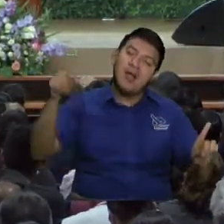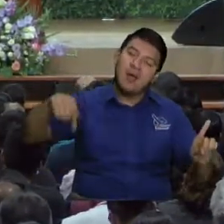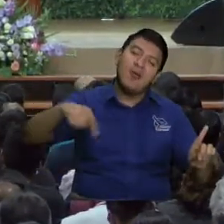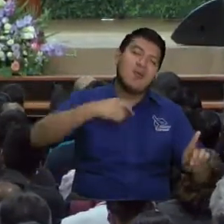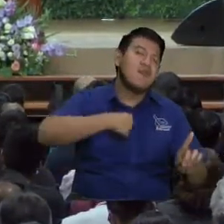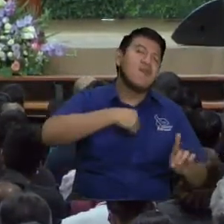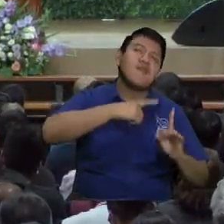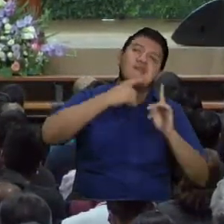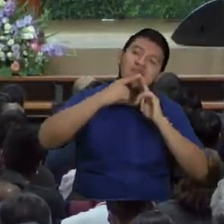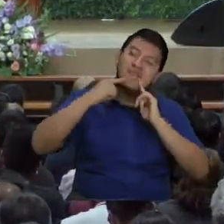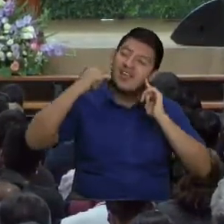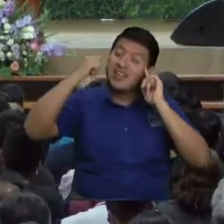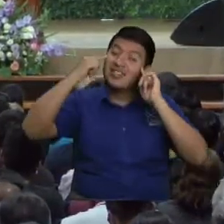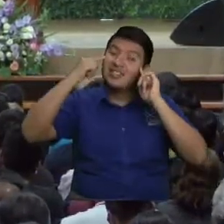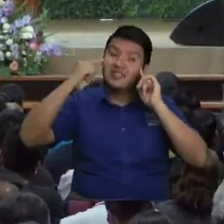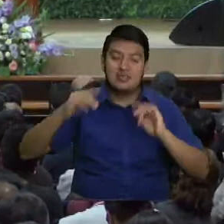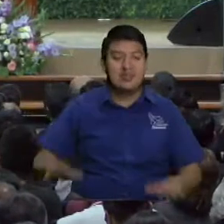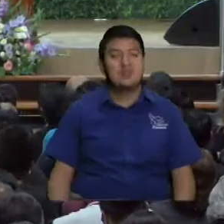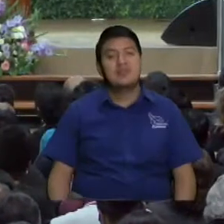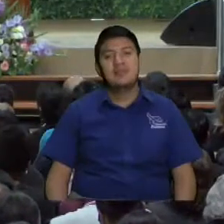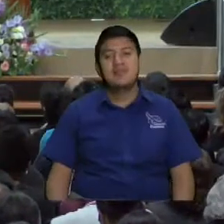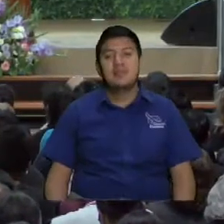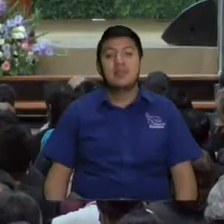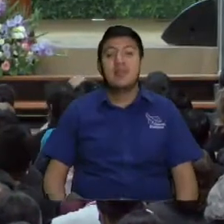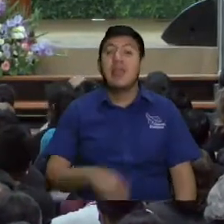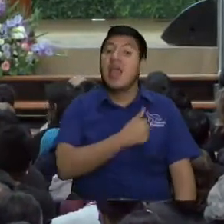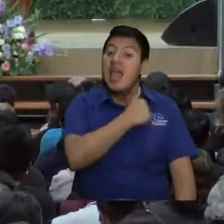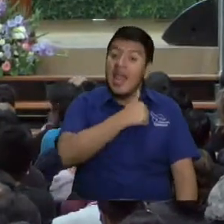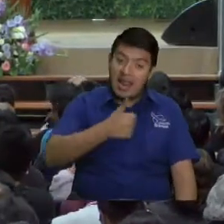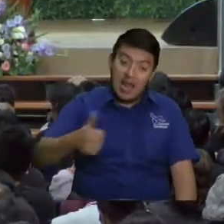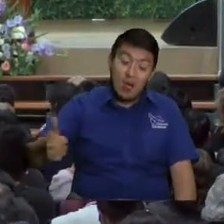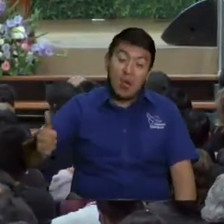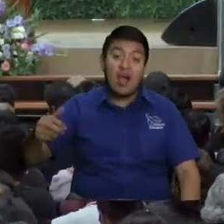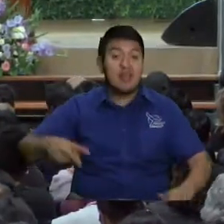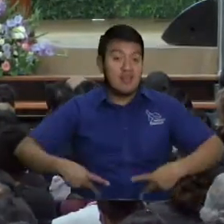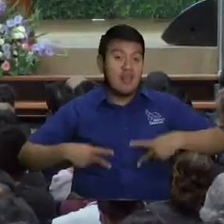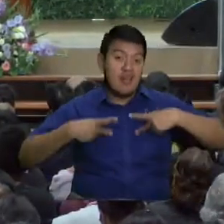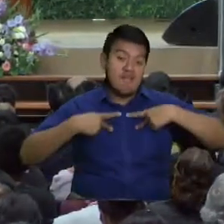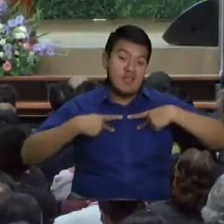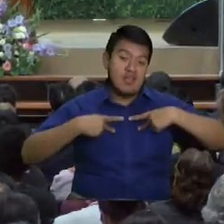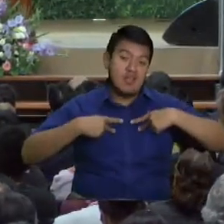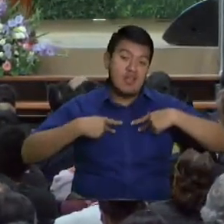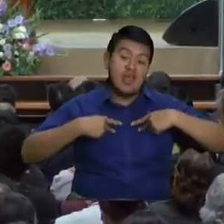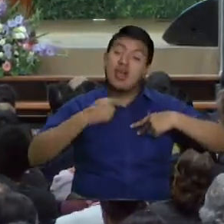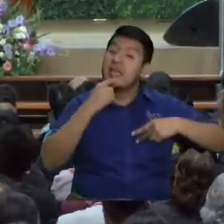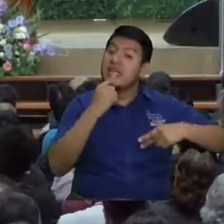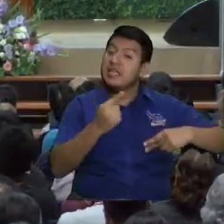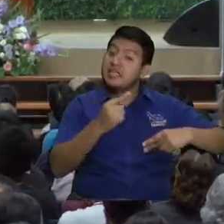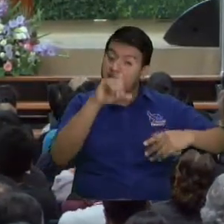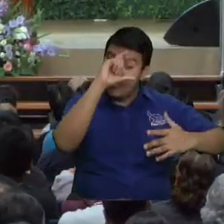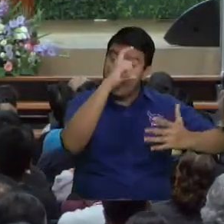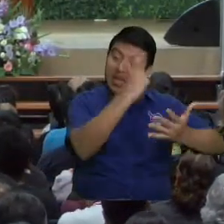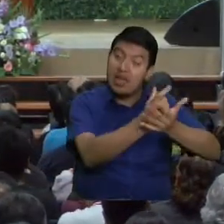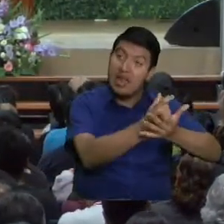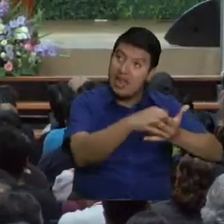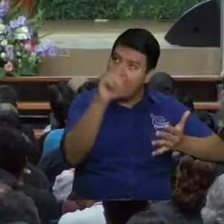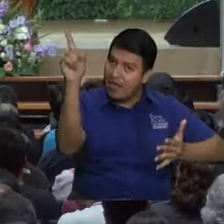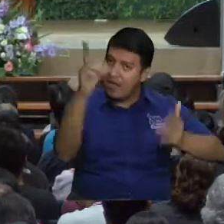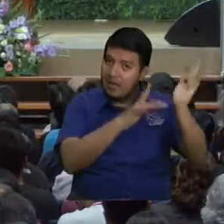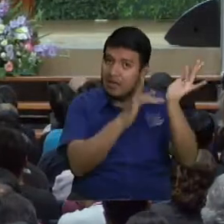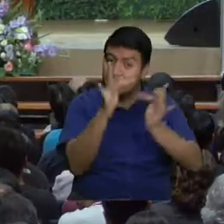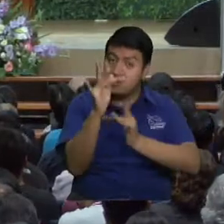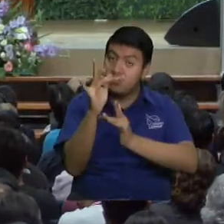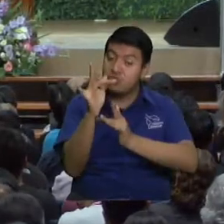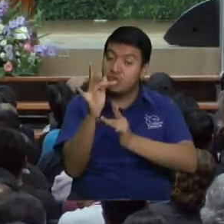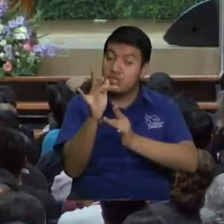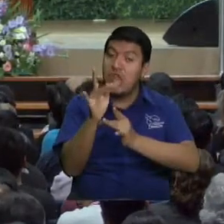feliz. El agua de la vida, el agua Zoe, el que cree en mí, de su interior